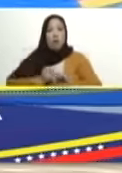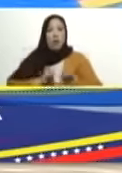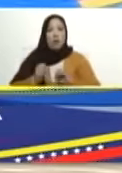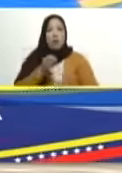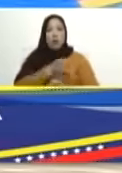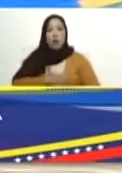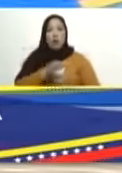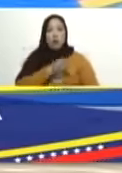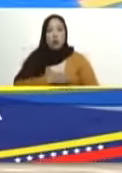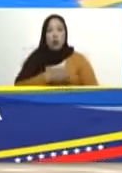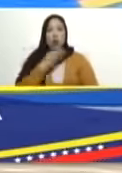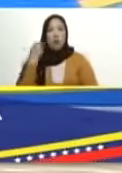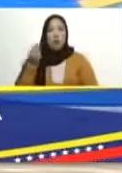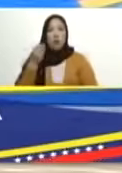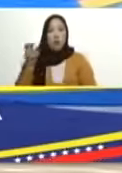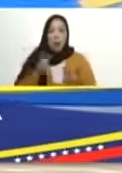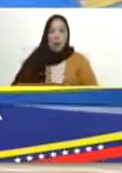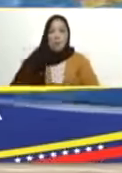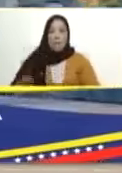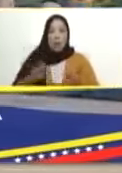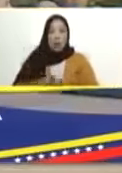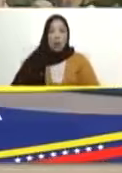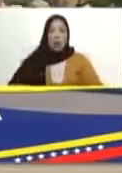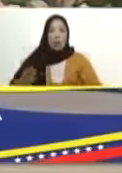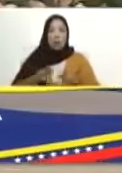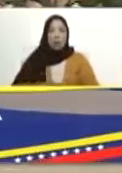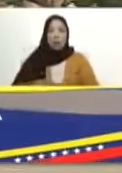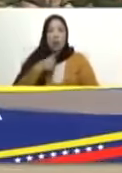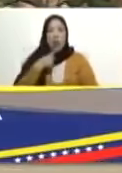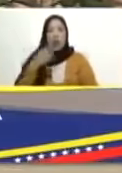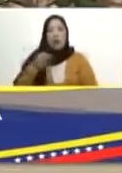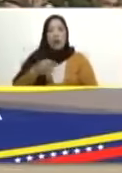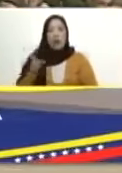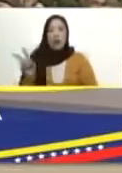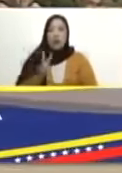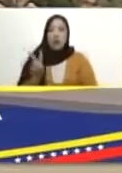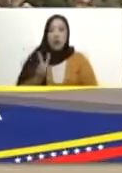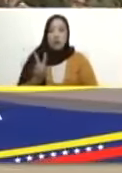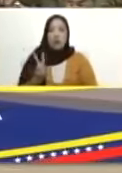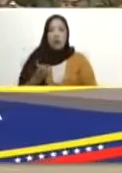sociales. Investiguen para que ustedes vean la verdad de la verdad.